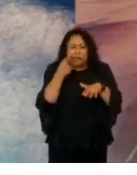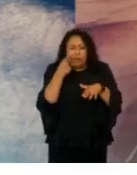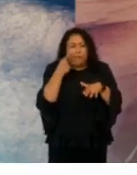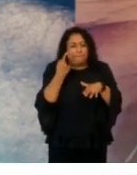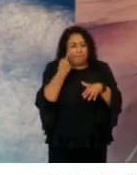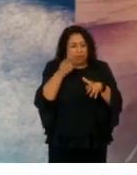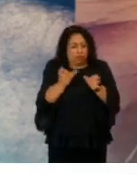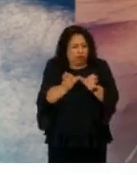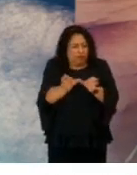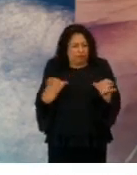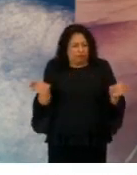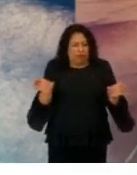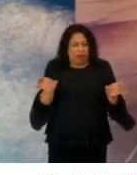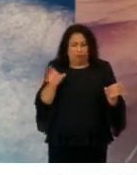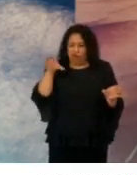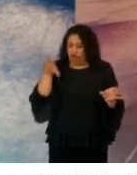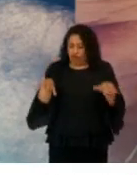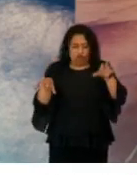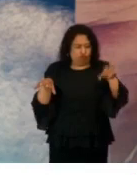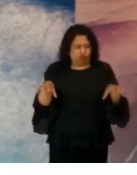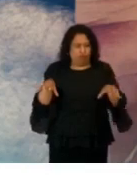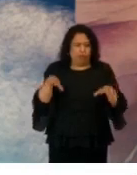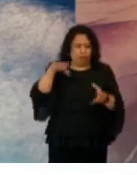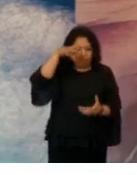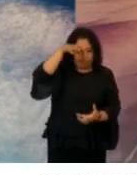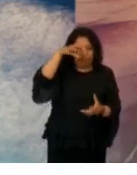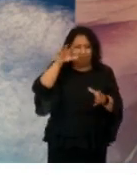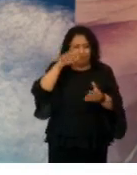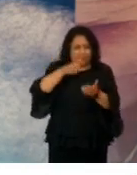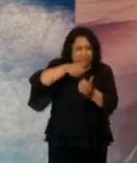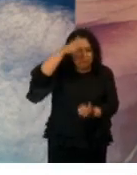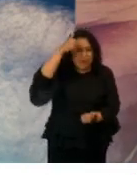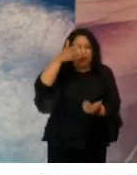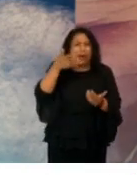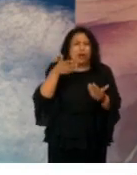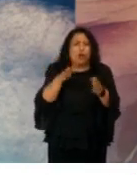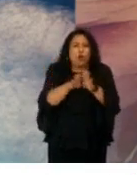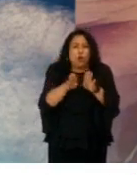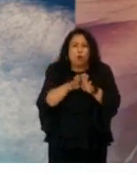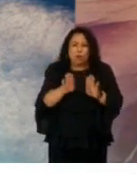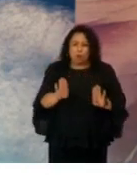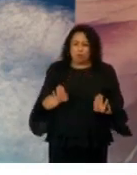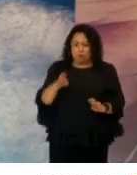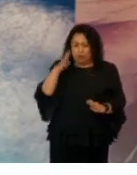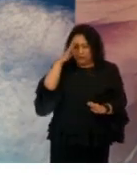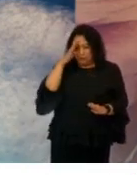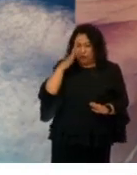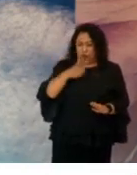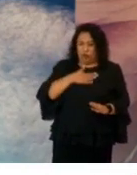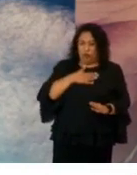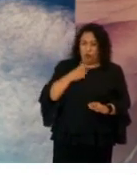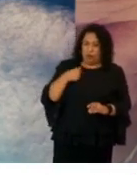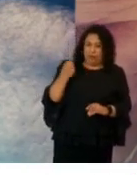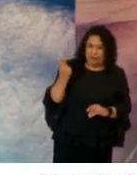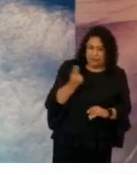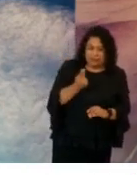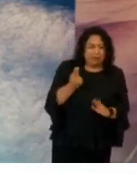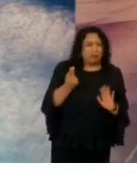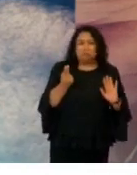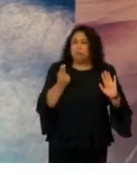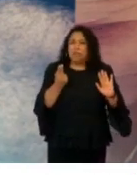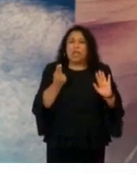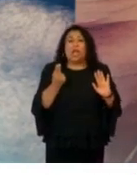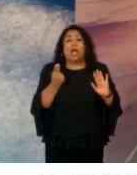a definir a partir de polos, ¿no? A definirte no en función de convicciones o de necesidades, sino